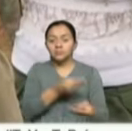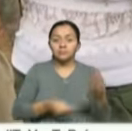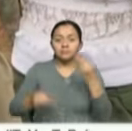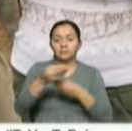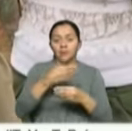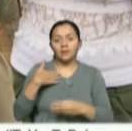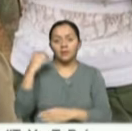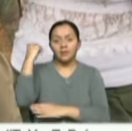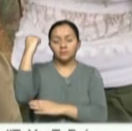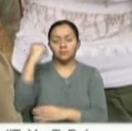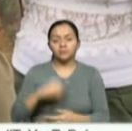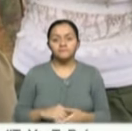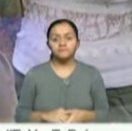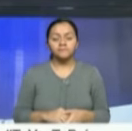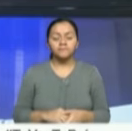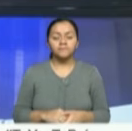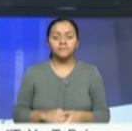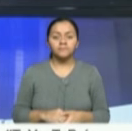víctimas.